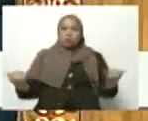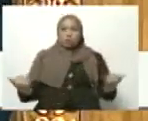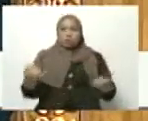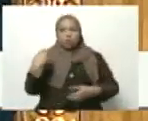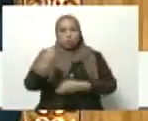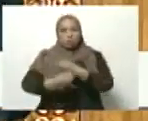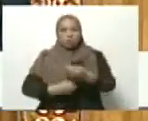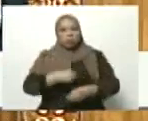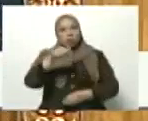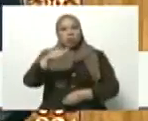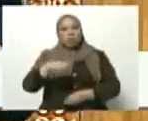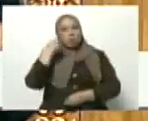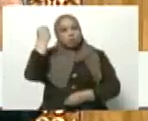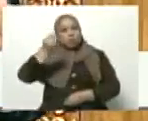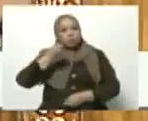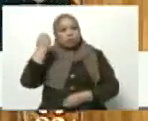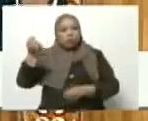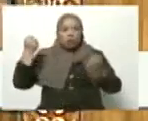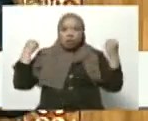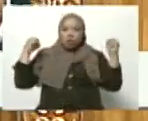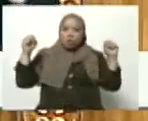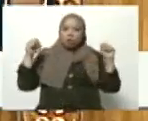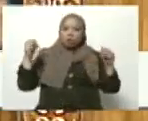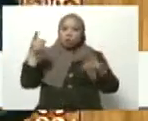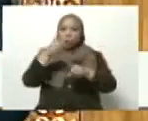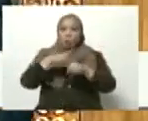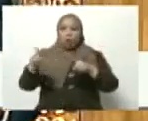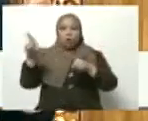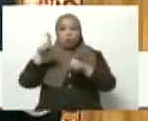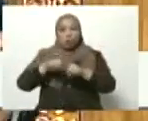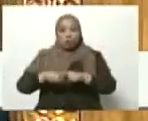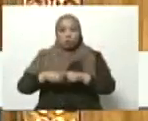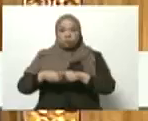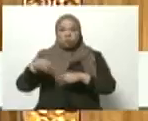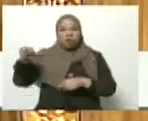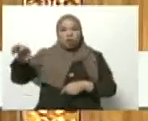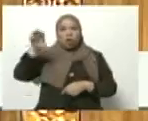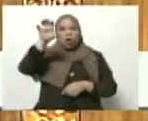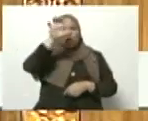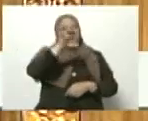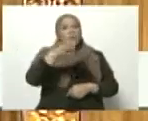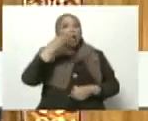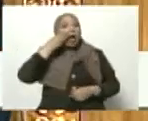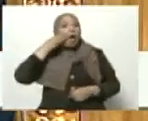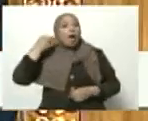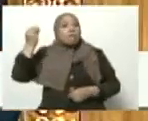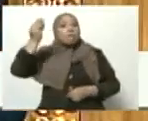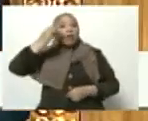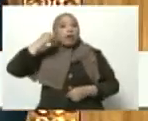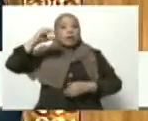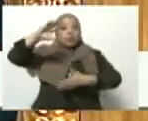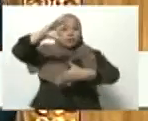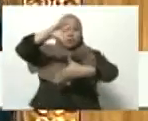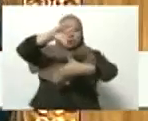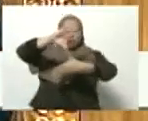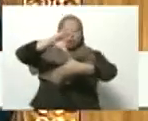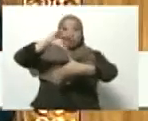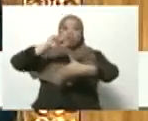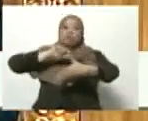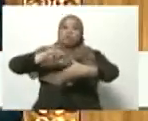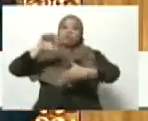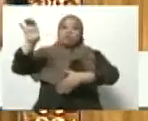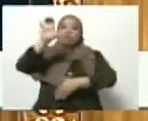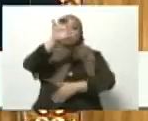dispuestos? ¿Qué te parece si los entrenamos? Lo hemos hecho en muchos lados, en Nicaragua, tenemos experiencia. ¿Tú estás de acuerdo con eso? Y Guaidó no hallaba